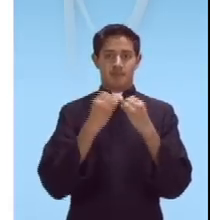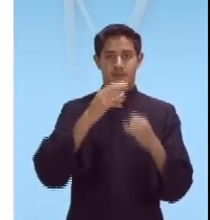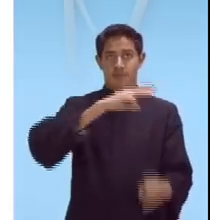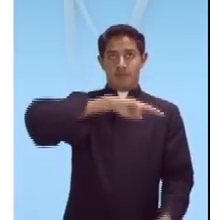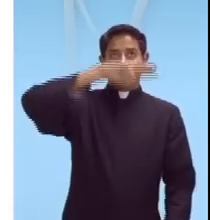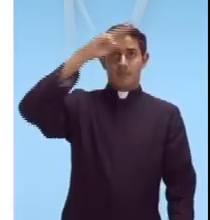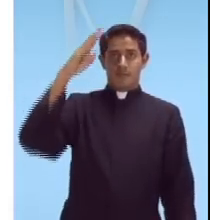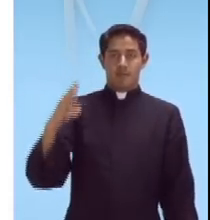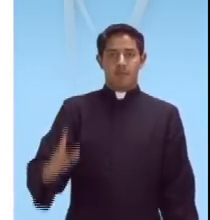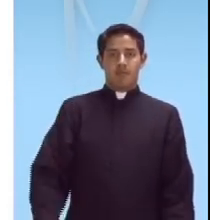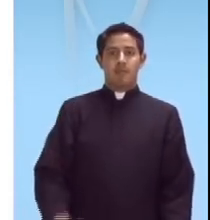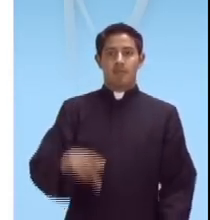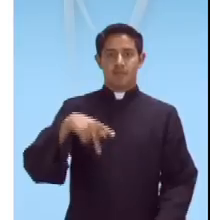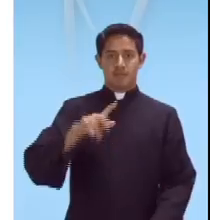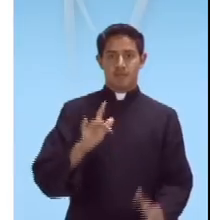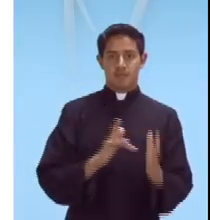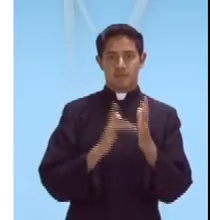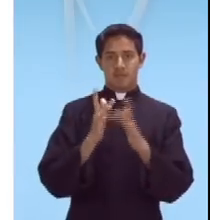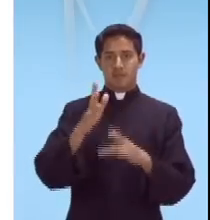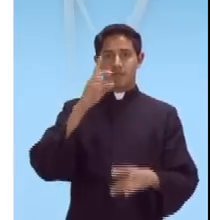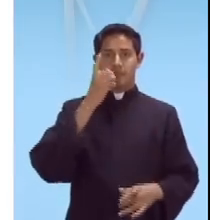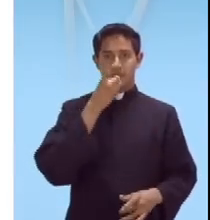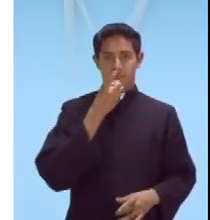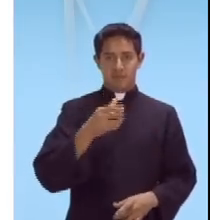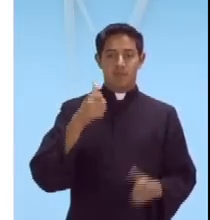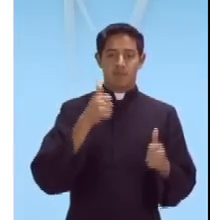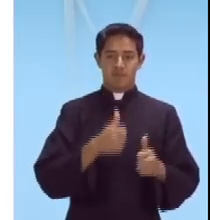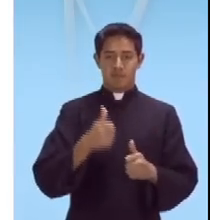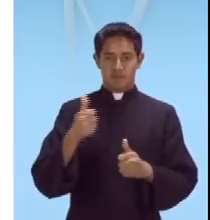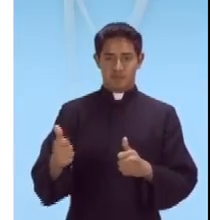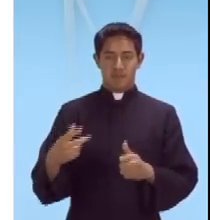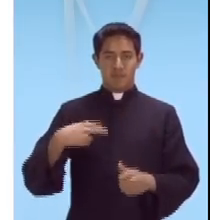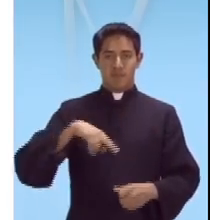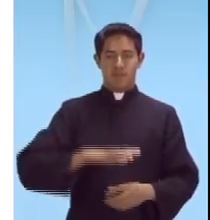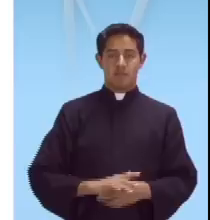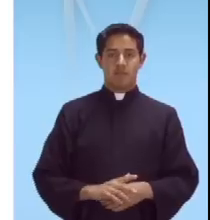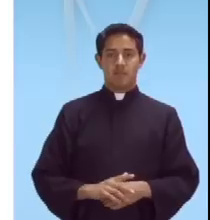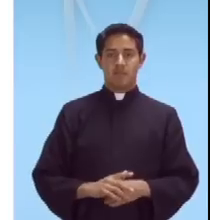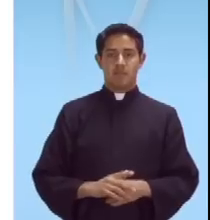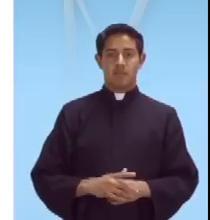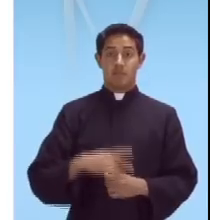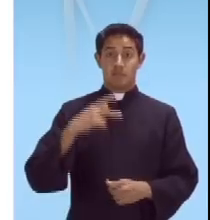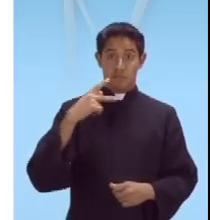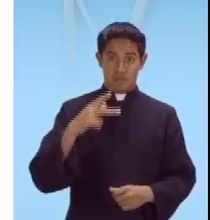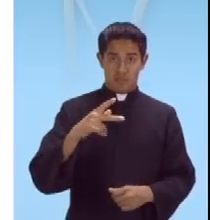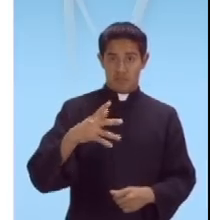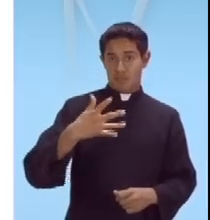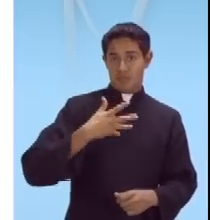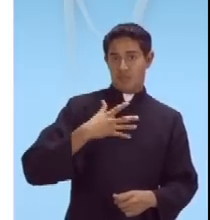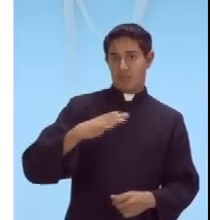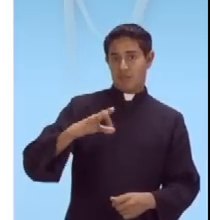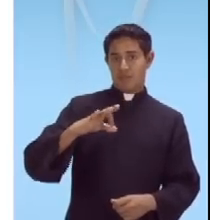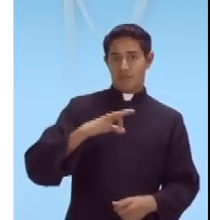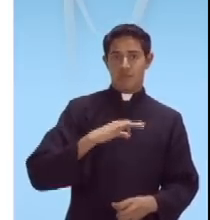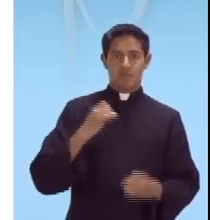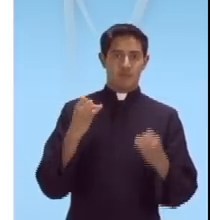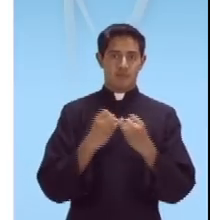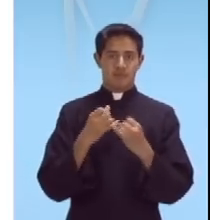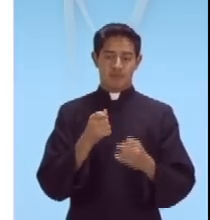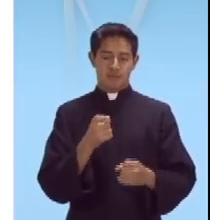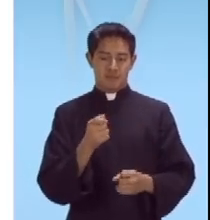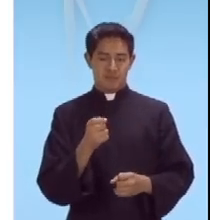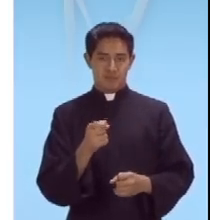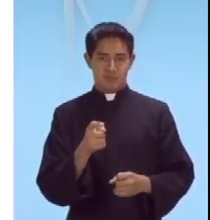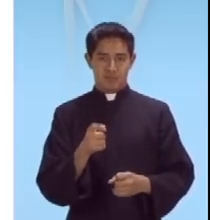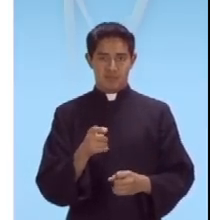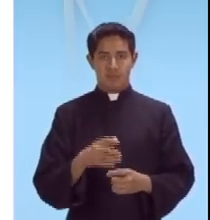nosotros, si tuvieran fe como un granito de mostaza, le dirían a ese corazón, muévete